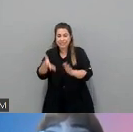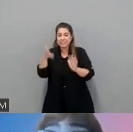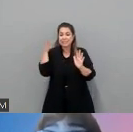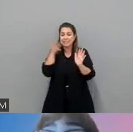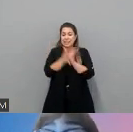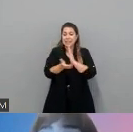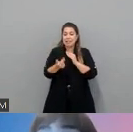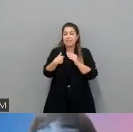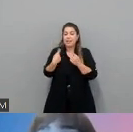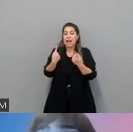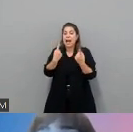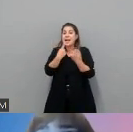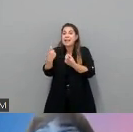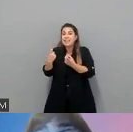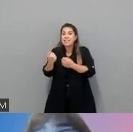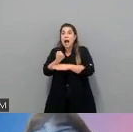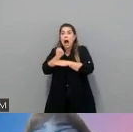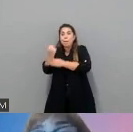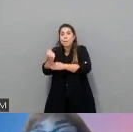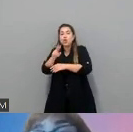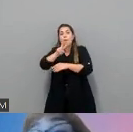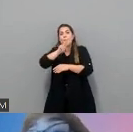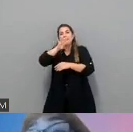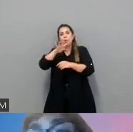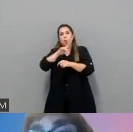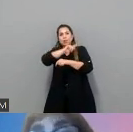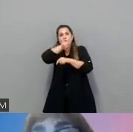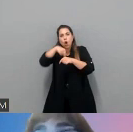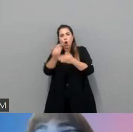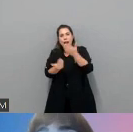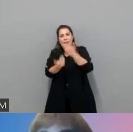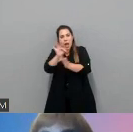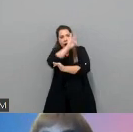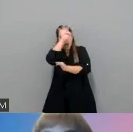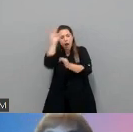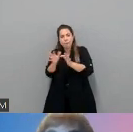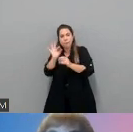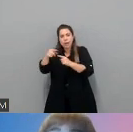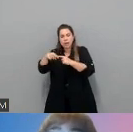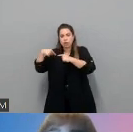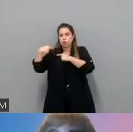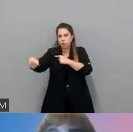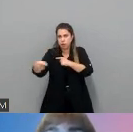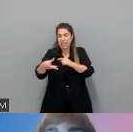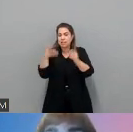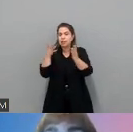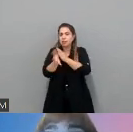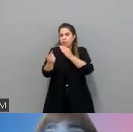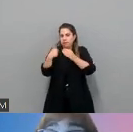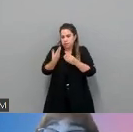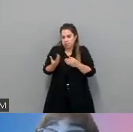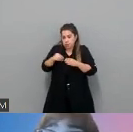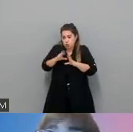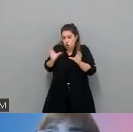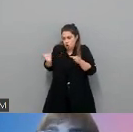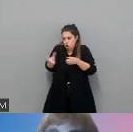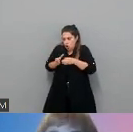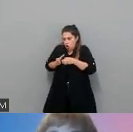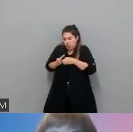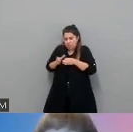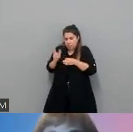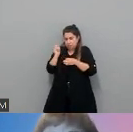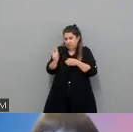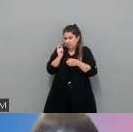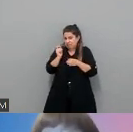necesidad de apoyo las 24 horas del día, los 7 días de la semana, algo que es muy común en nuestro colectivo. Y para